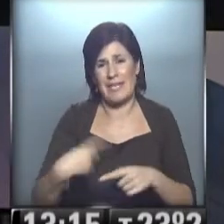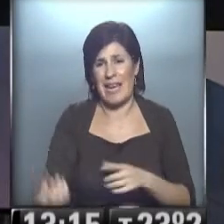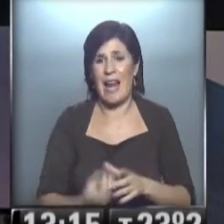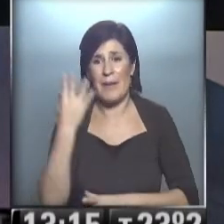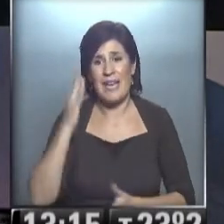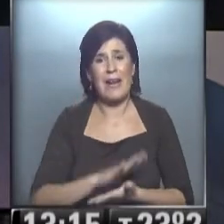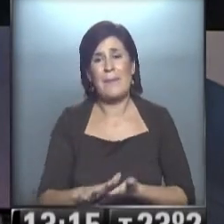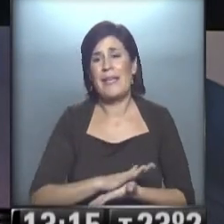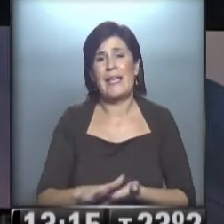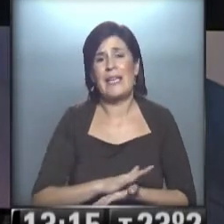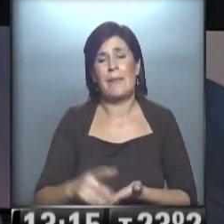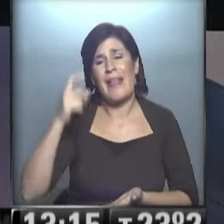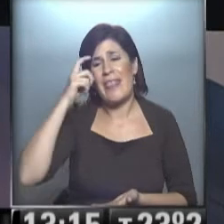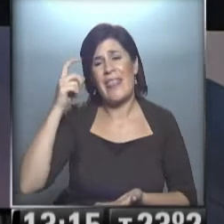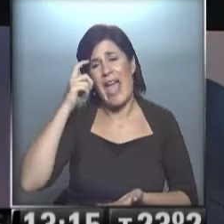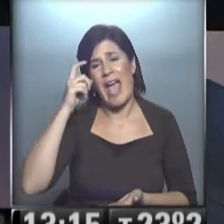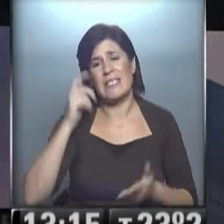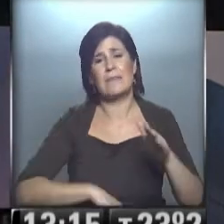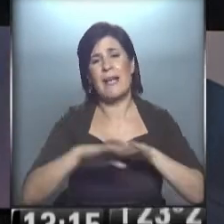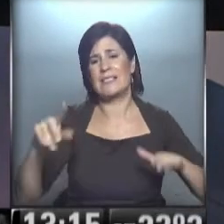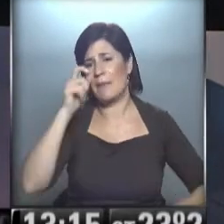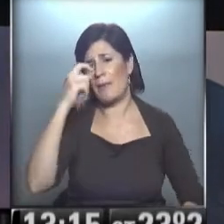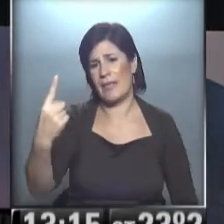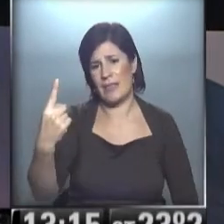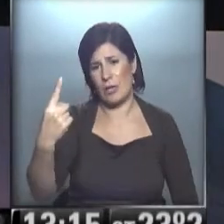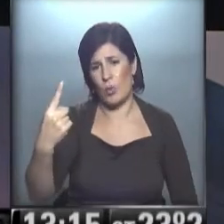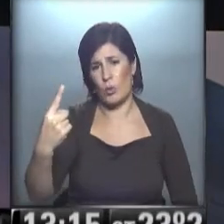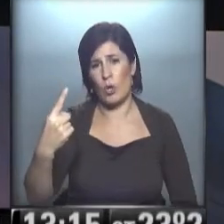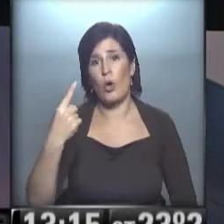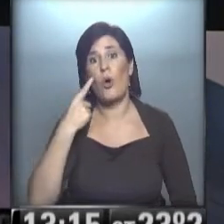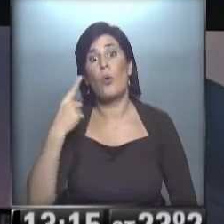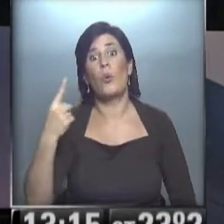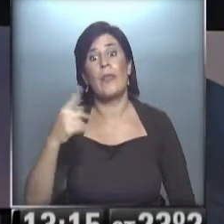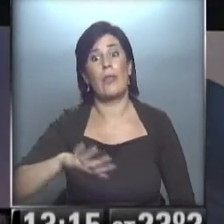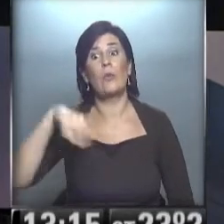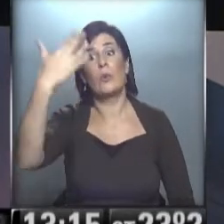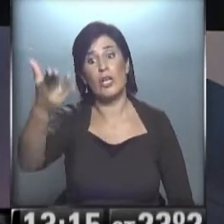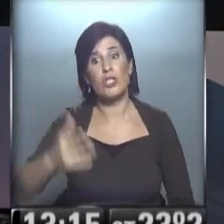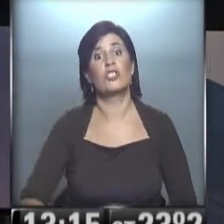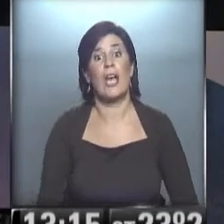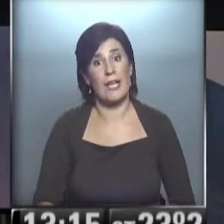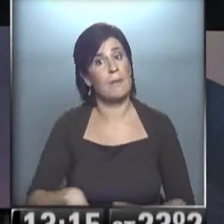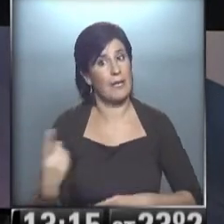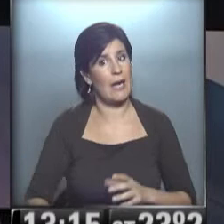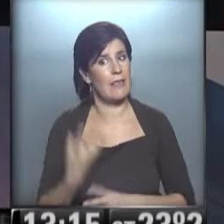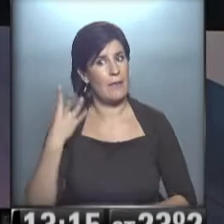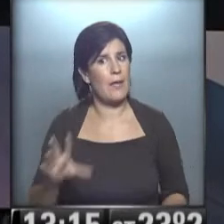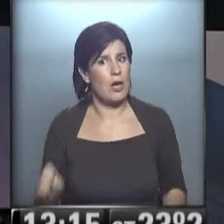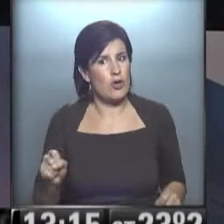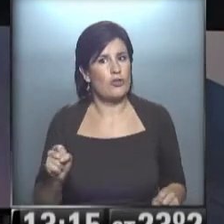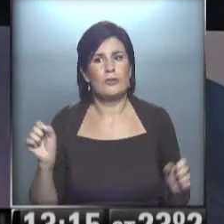para la mañana de mañana, en la ciudad 10 graditos, la máxima 21. Atención, en el Gran Buenos Aires mañana tempranito va a ser